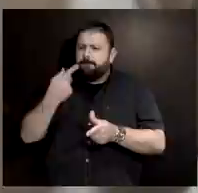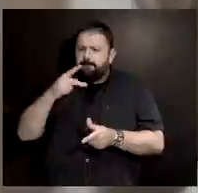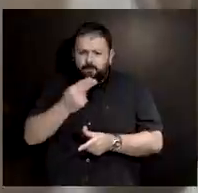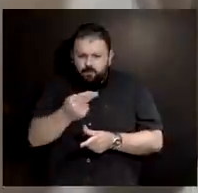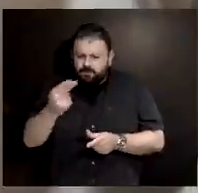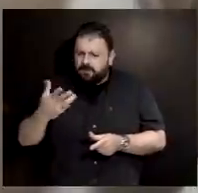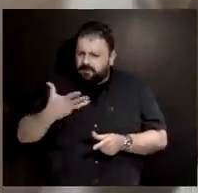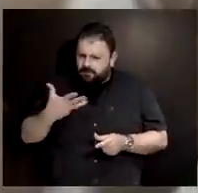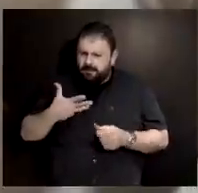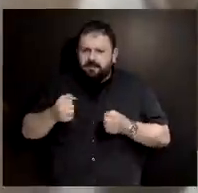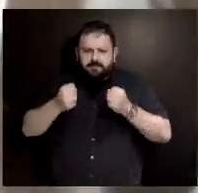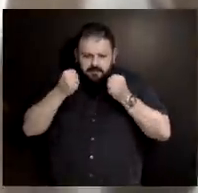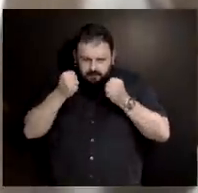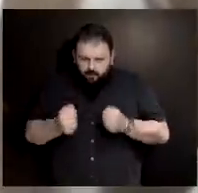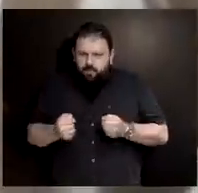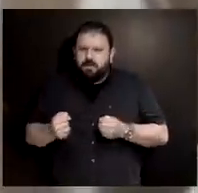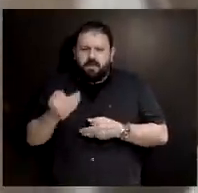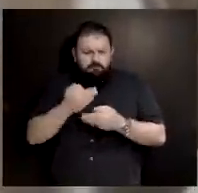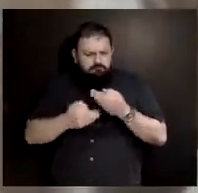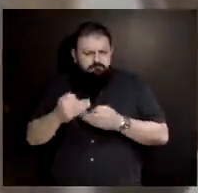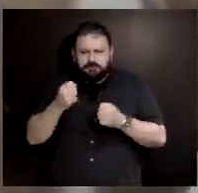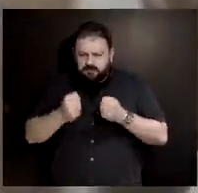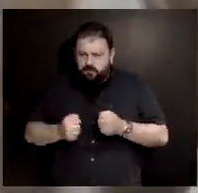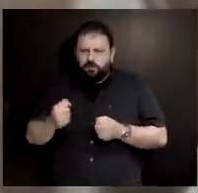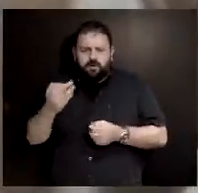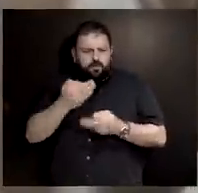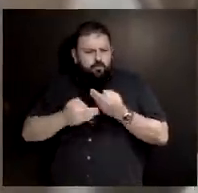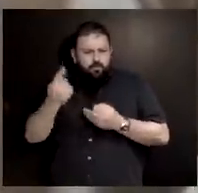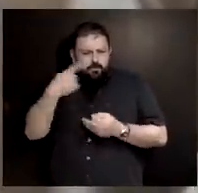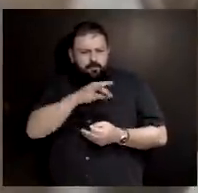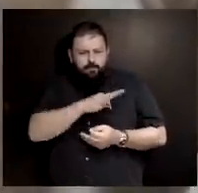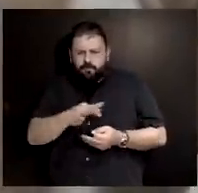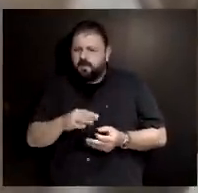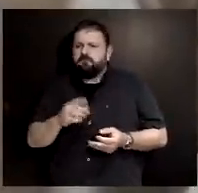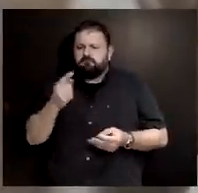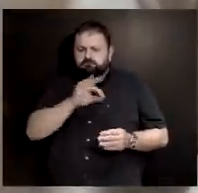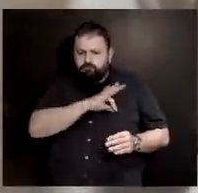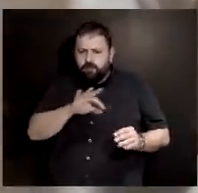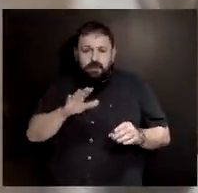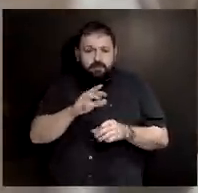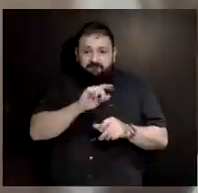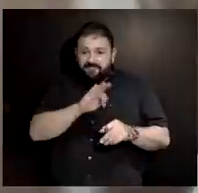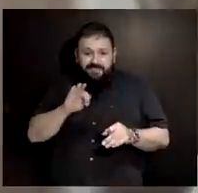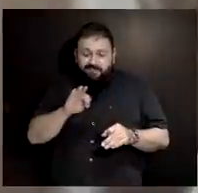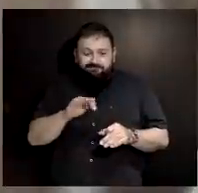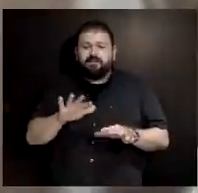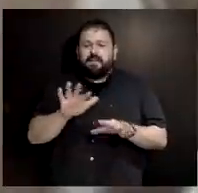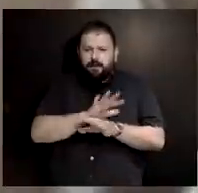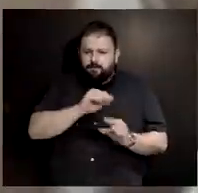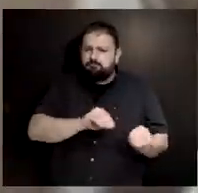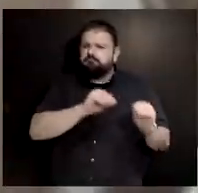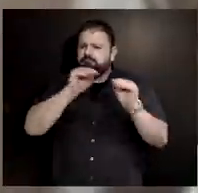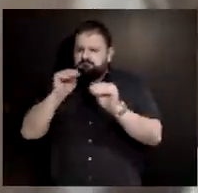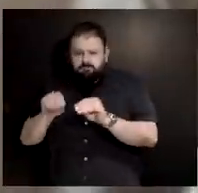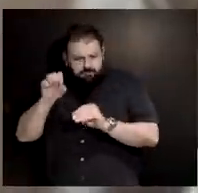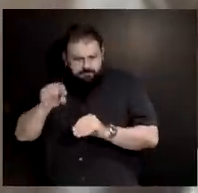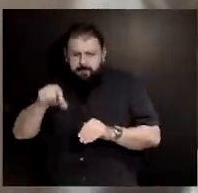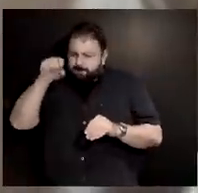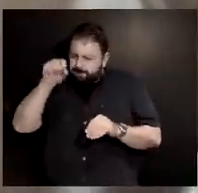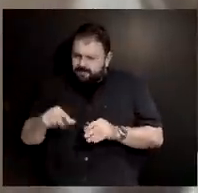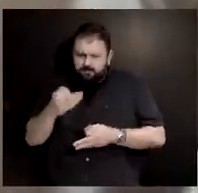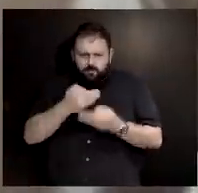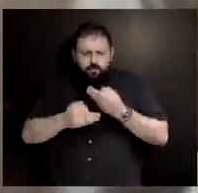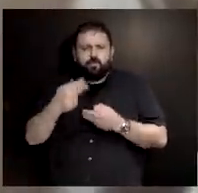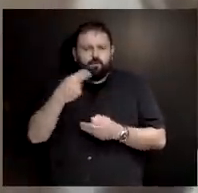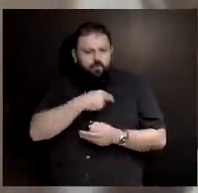la garantía de que tenemos la capacidad de adaptación, nos sabemos mover, ustedes están hechos de la madera más